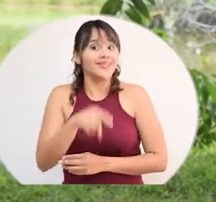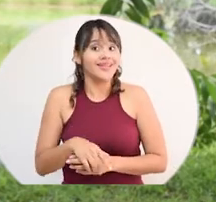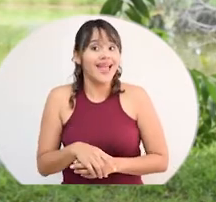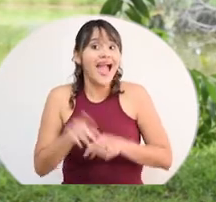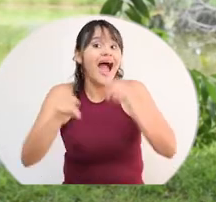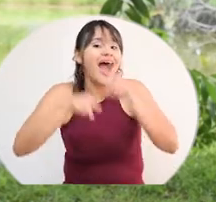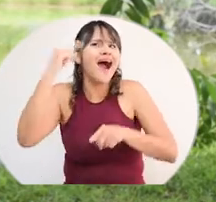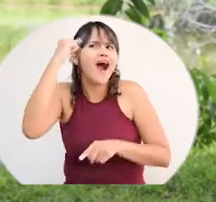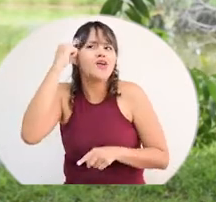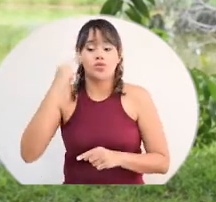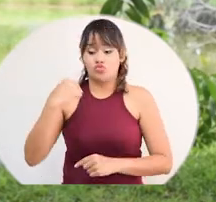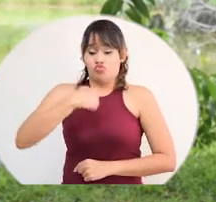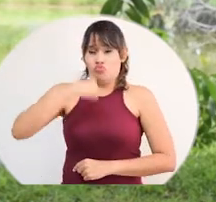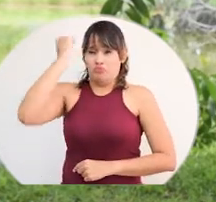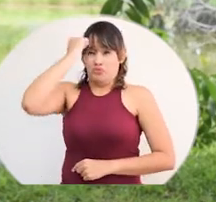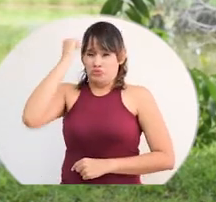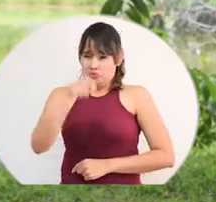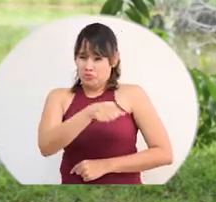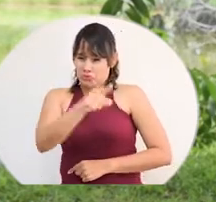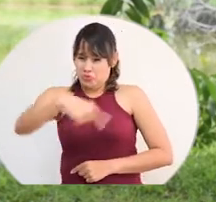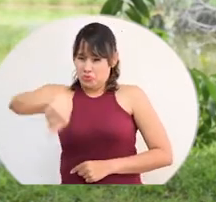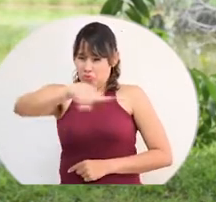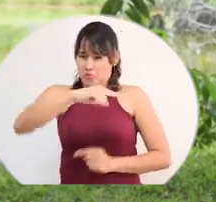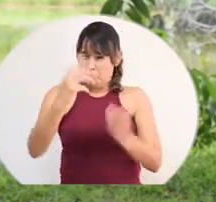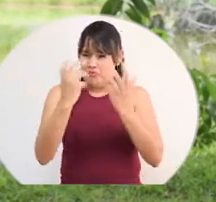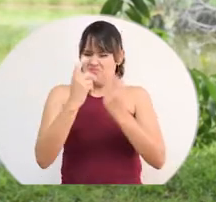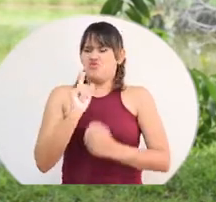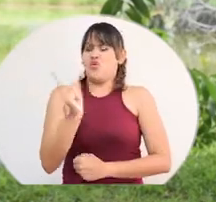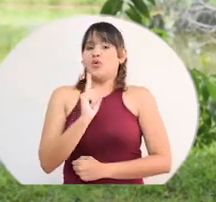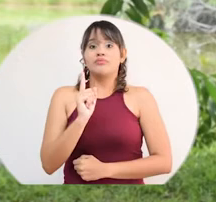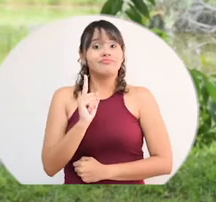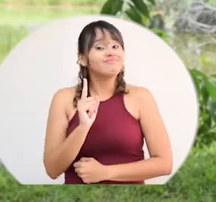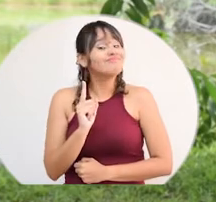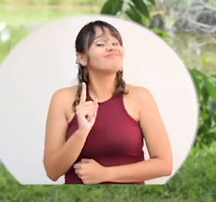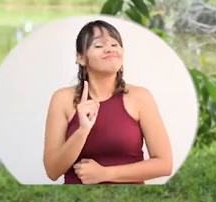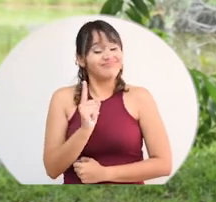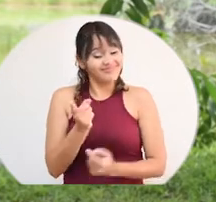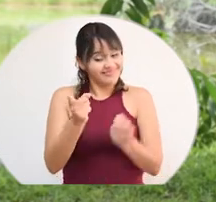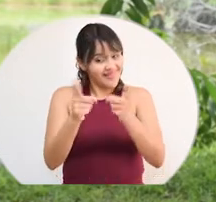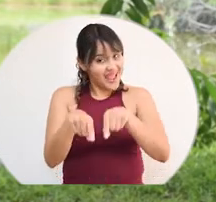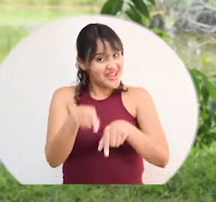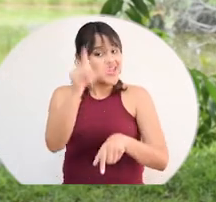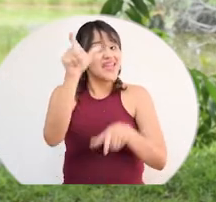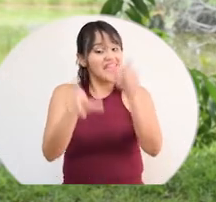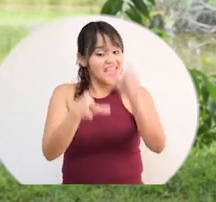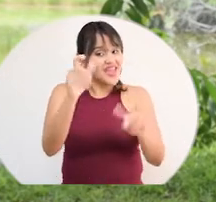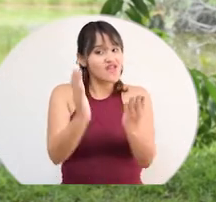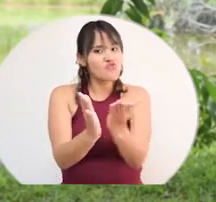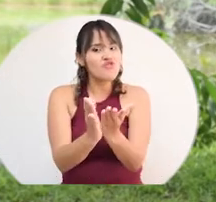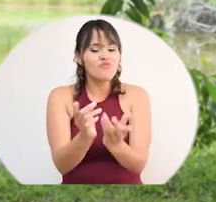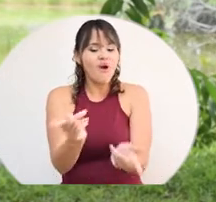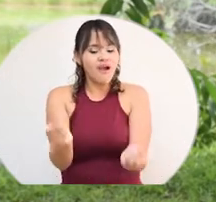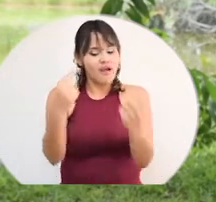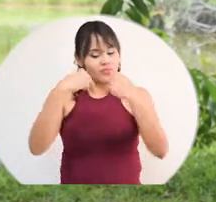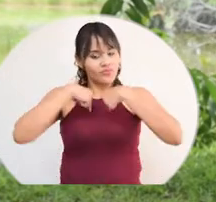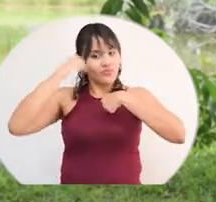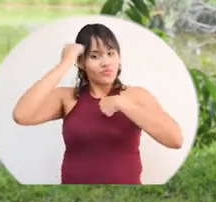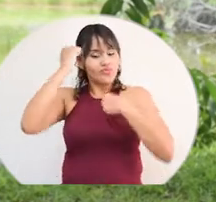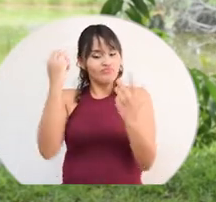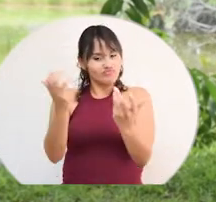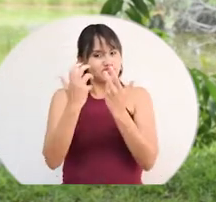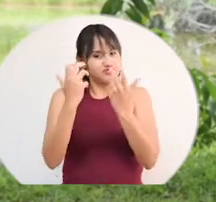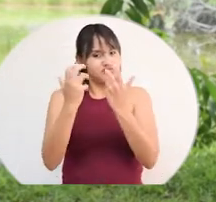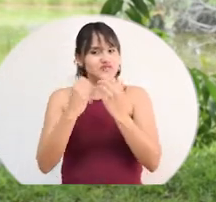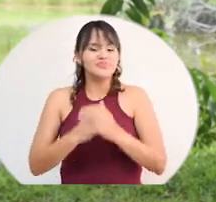por todo el cúmulo de experiencia que tiene no sabe todo y realmente no es así los estudiantes también nos pueden enseñar